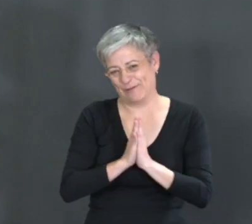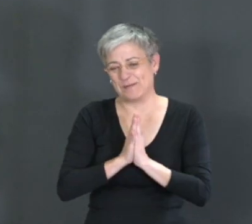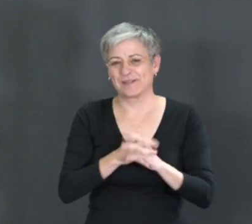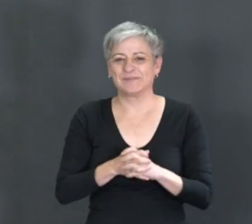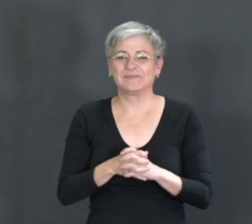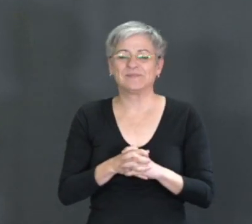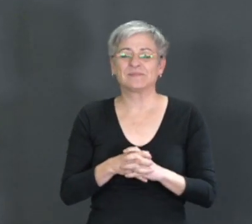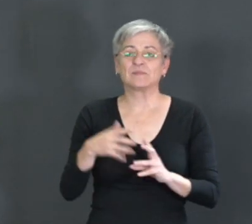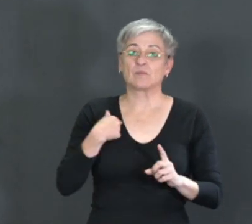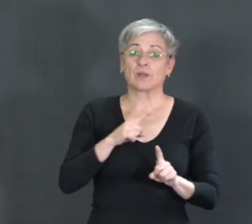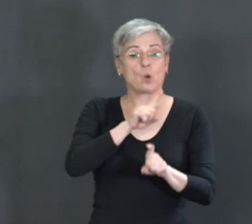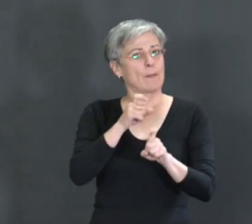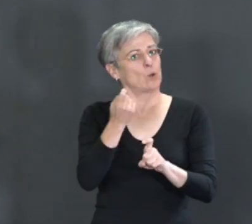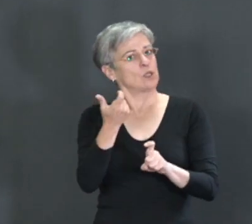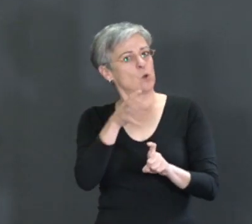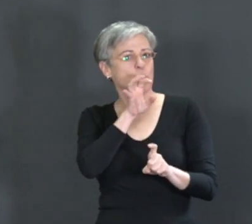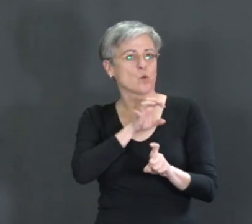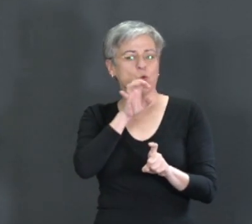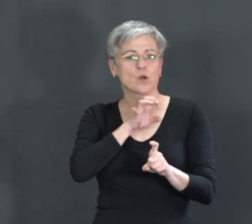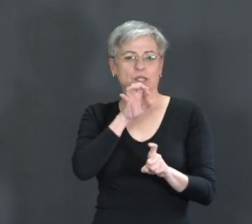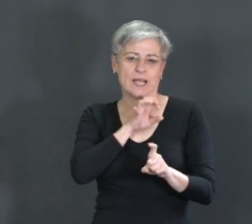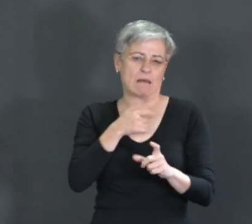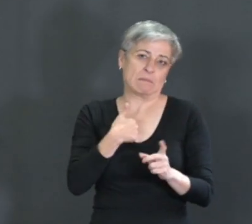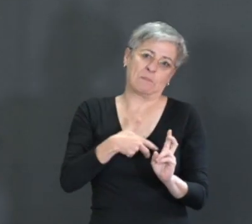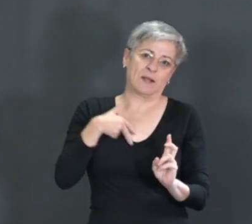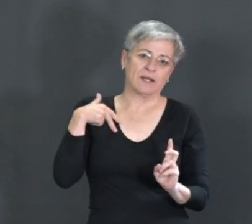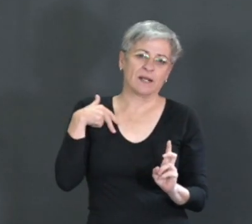Hay una pregunta, una curiosidad general, que es